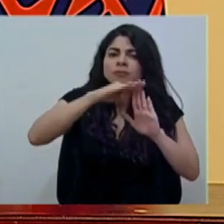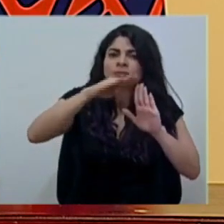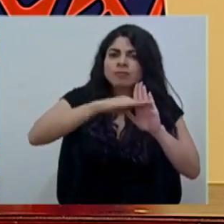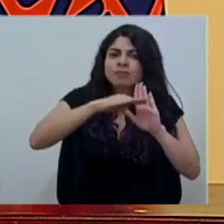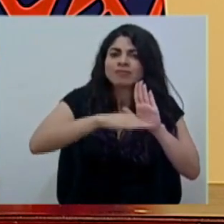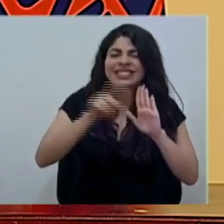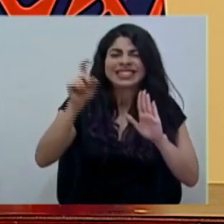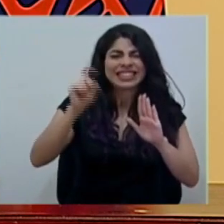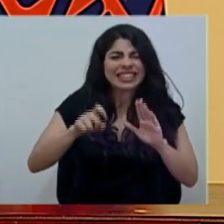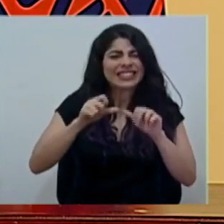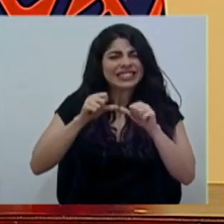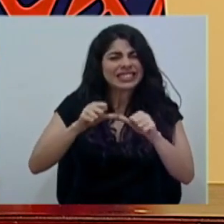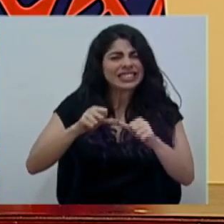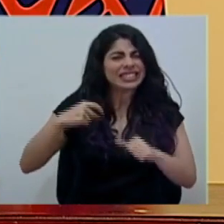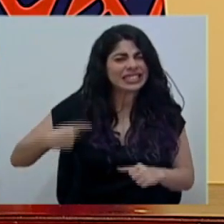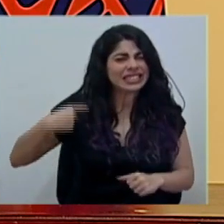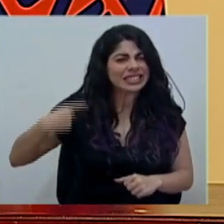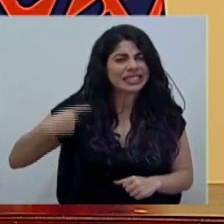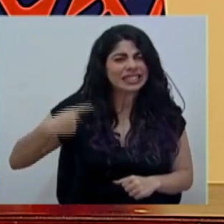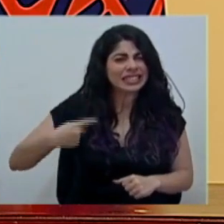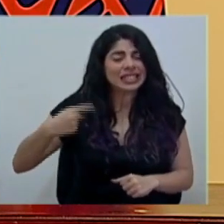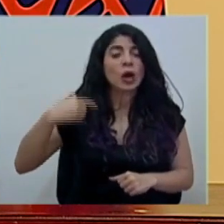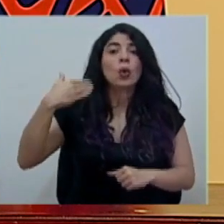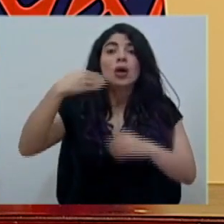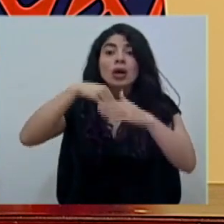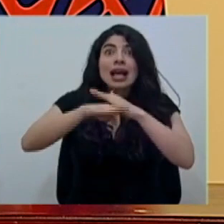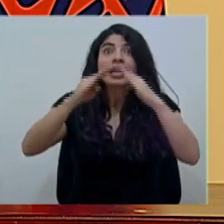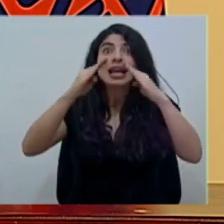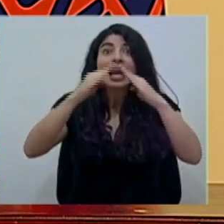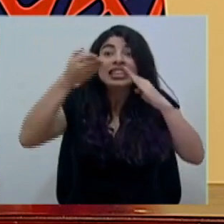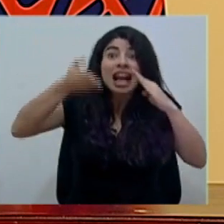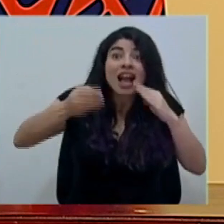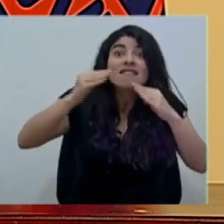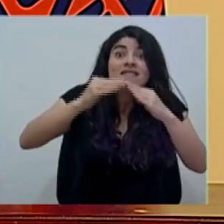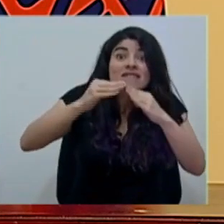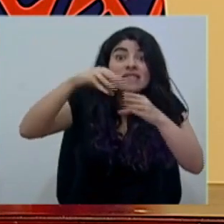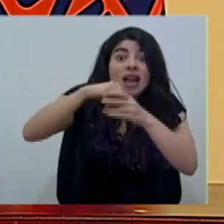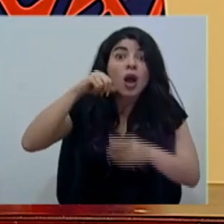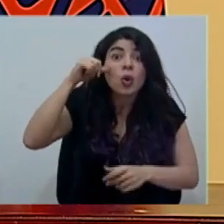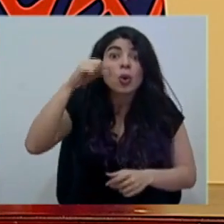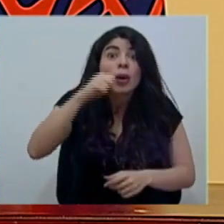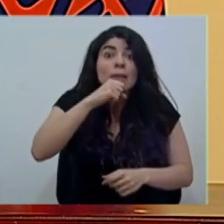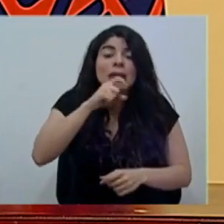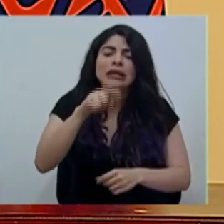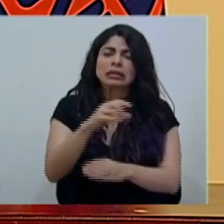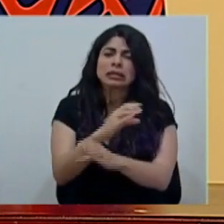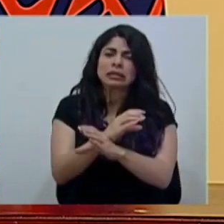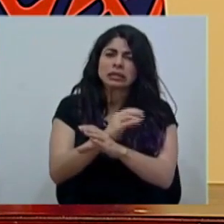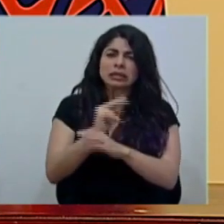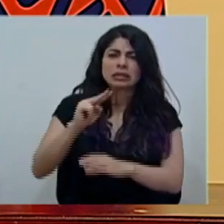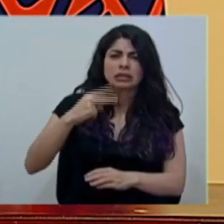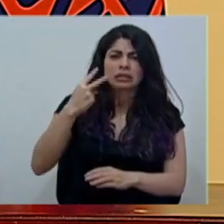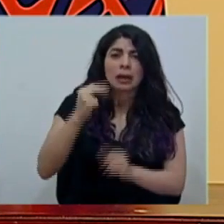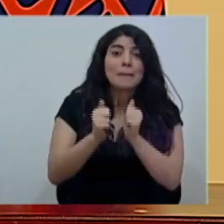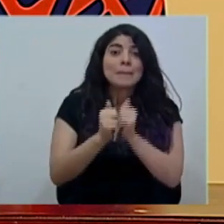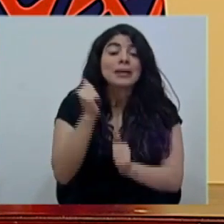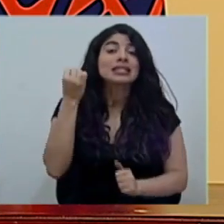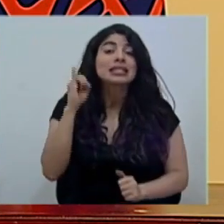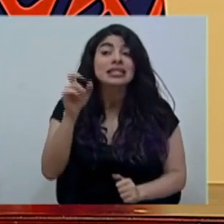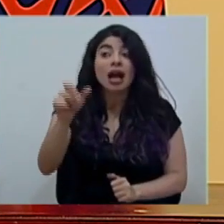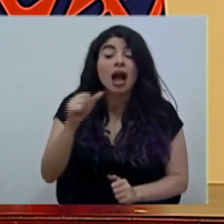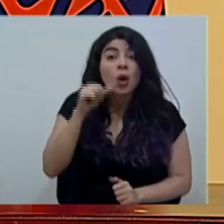mantenerlas constantemente cada vez que ingresamos a las casas de los adultos mayores y mucho más todavía si los adultos